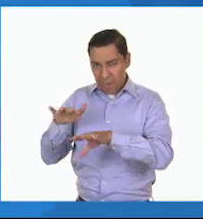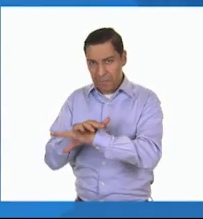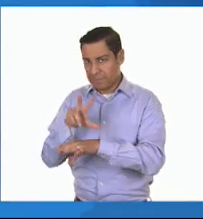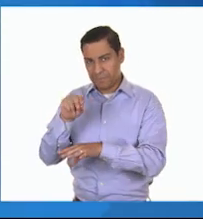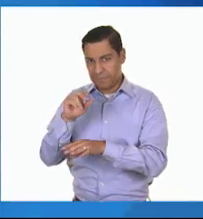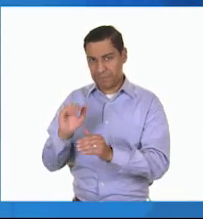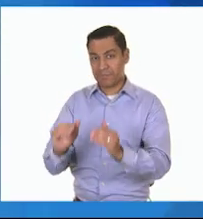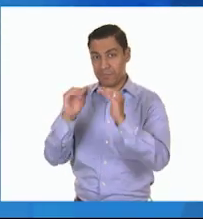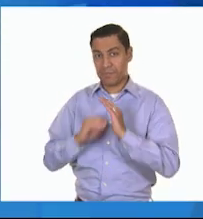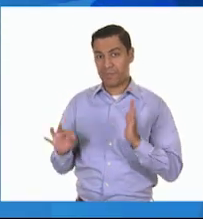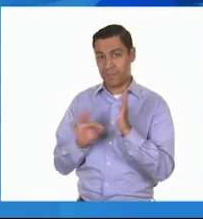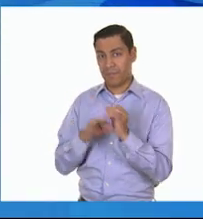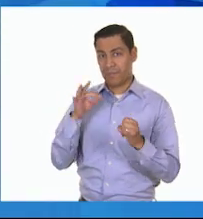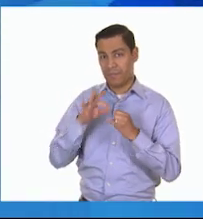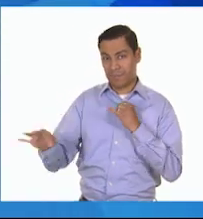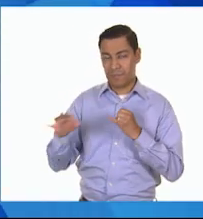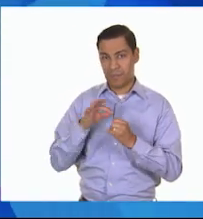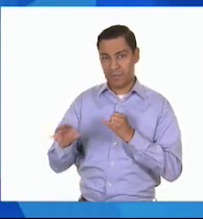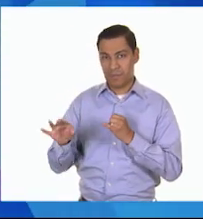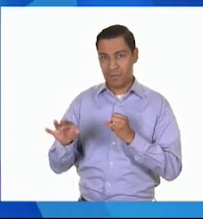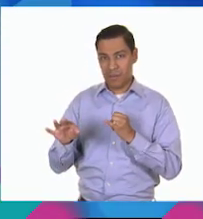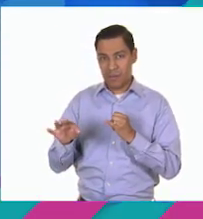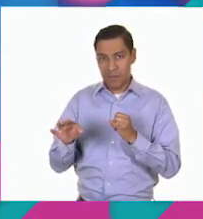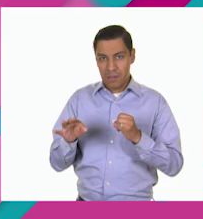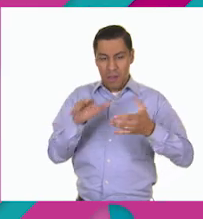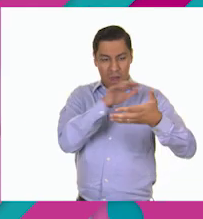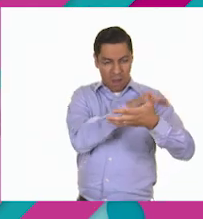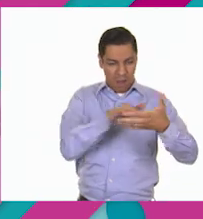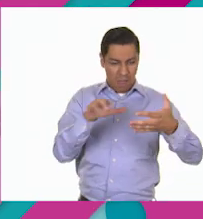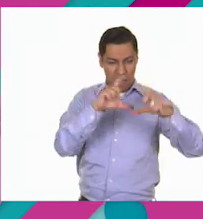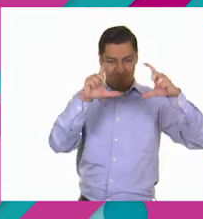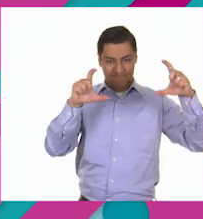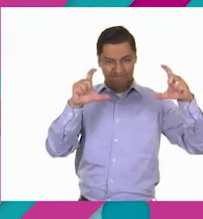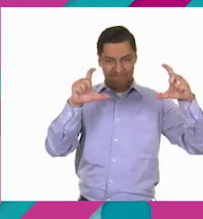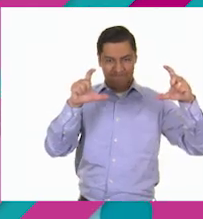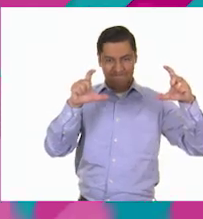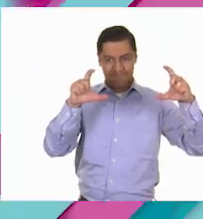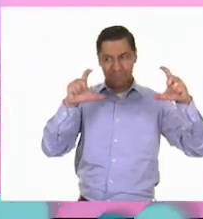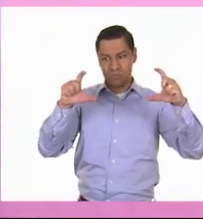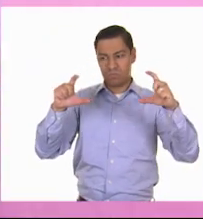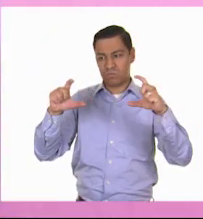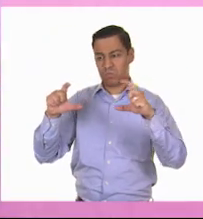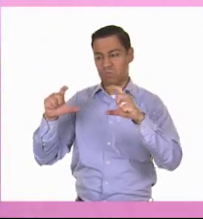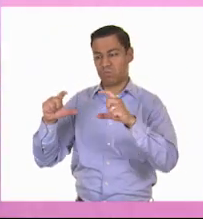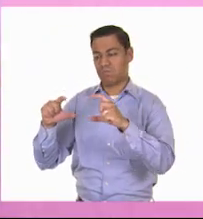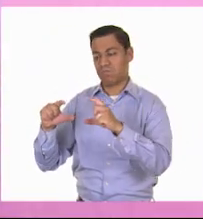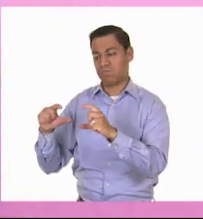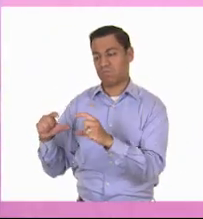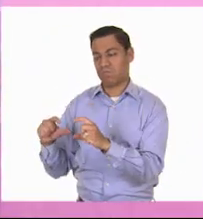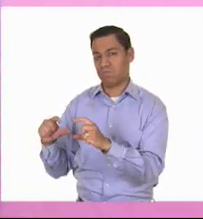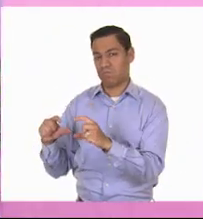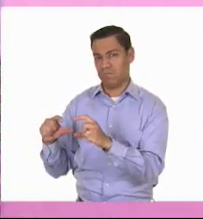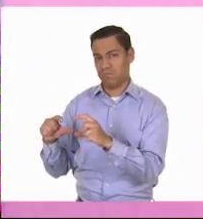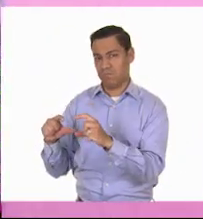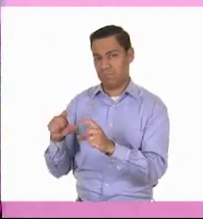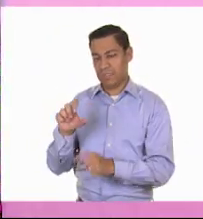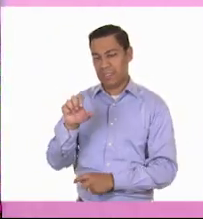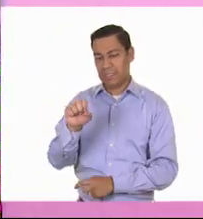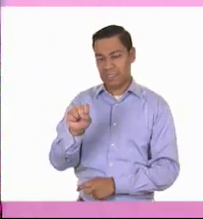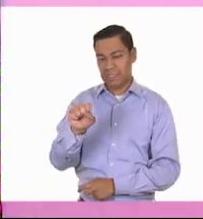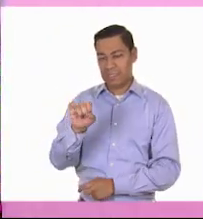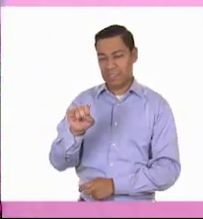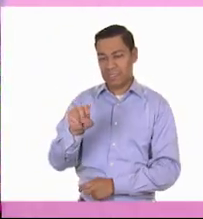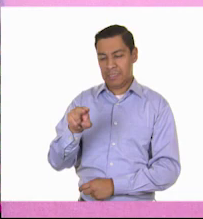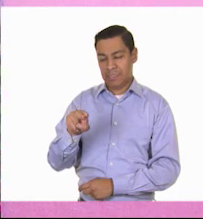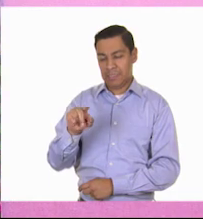un texto menos extenso que el original. Entonces tienen que hacer una especie de síntesis.